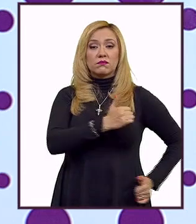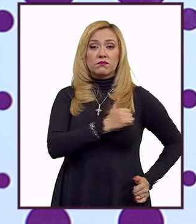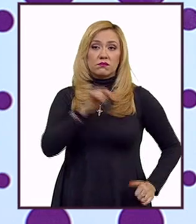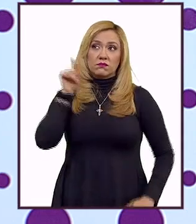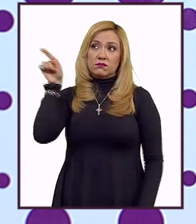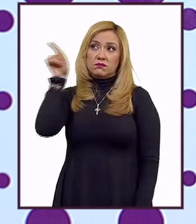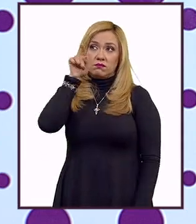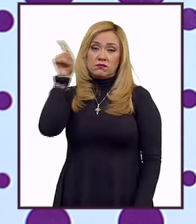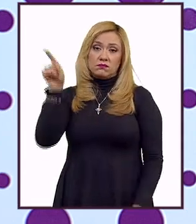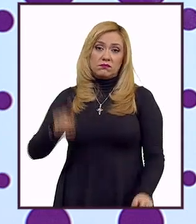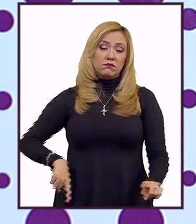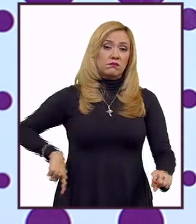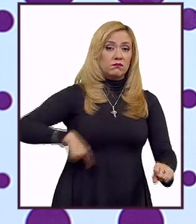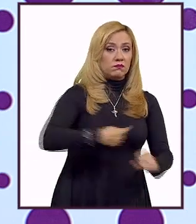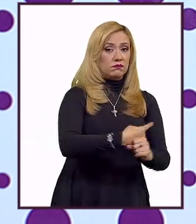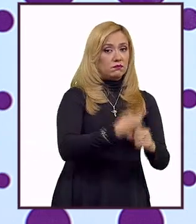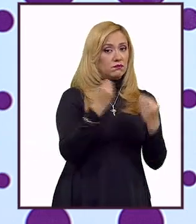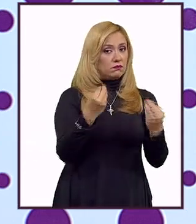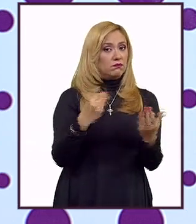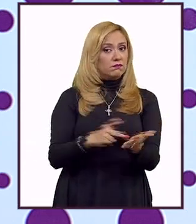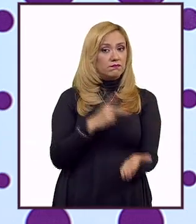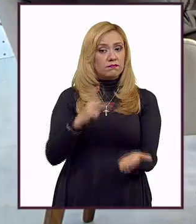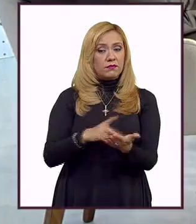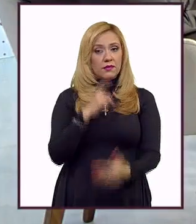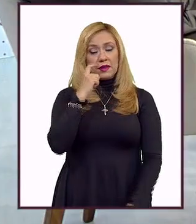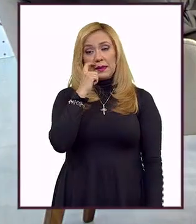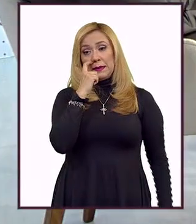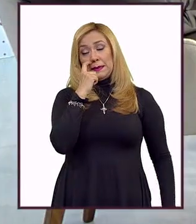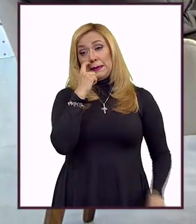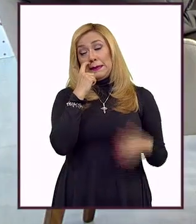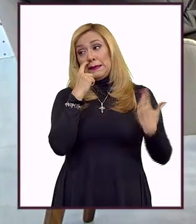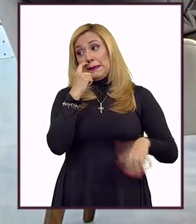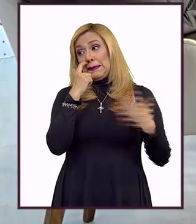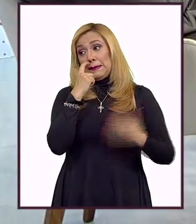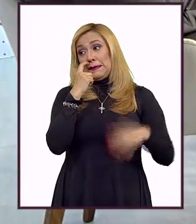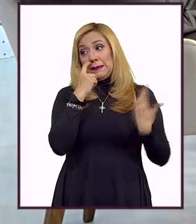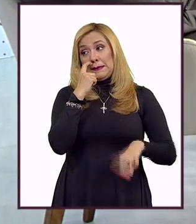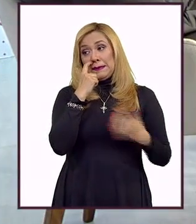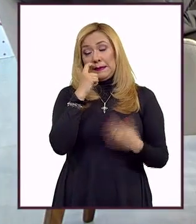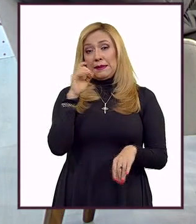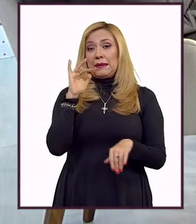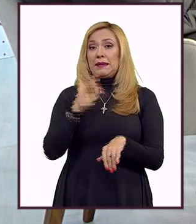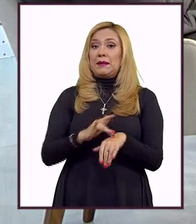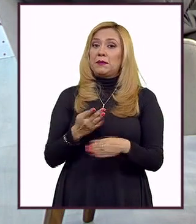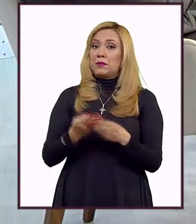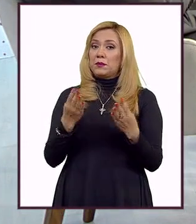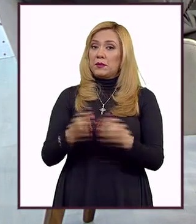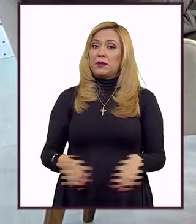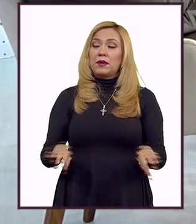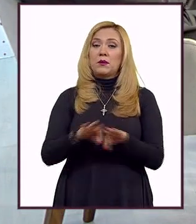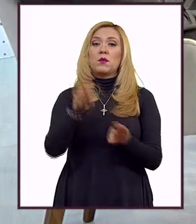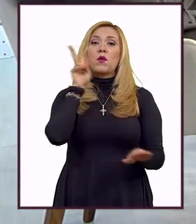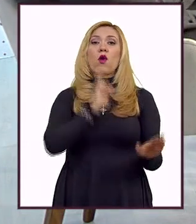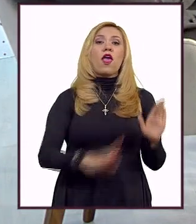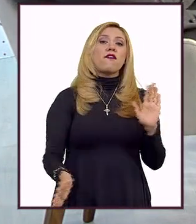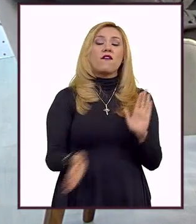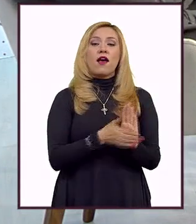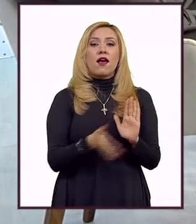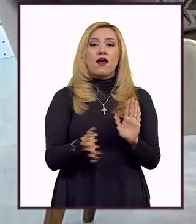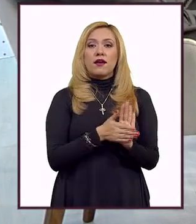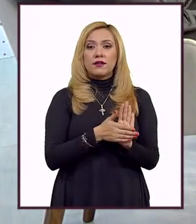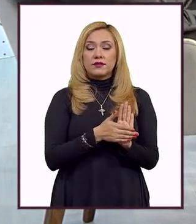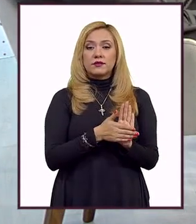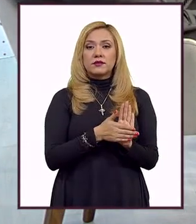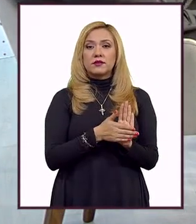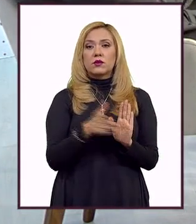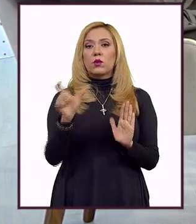por violencia sexual y tortura. Claro. Creo que, Juan Carlos, estás tocando un tema súper relevante, ¿no? Que es la carga de la prueba, la inversión de la carga de la prueba, sobre